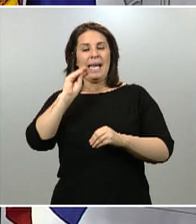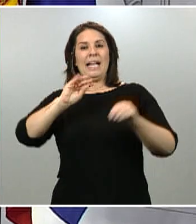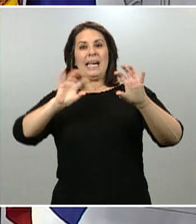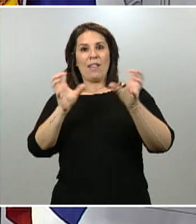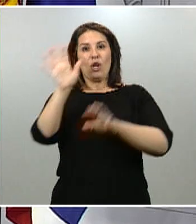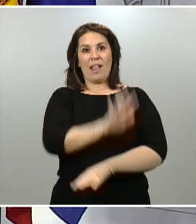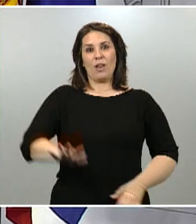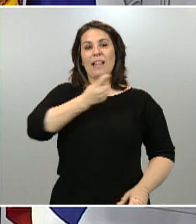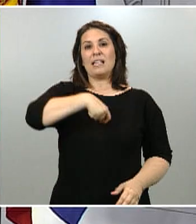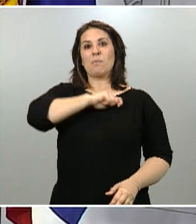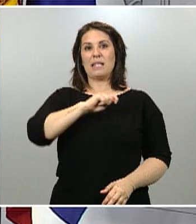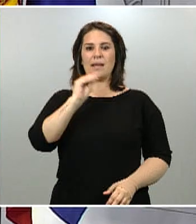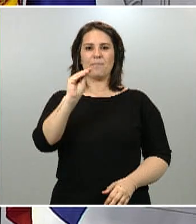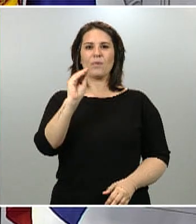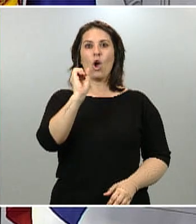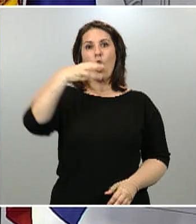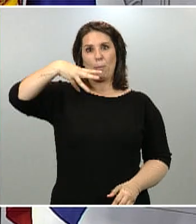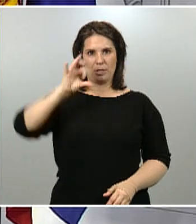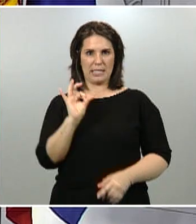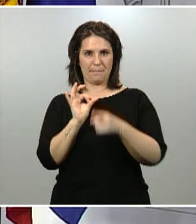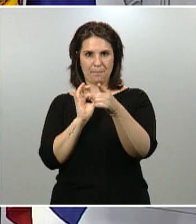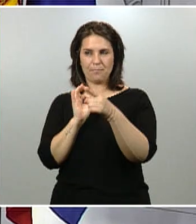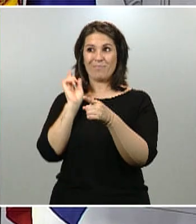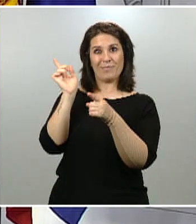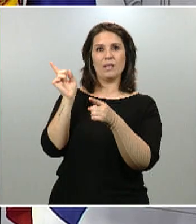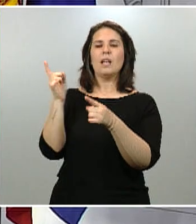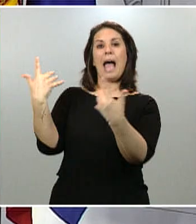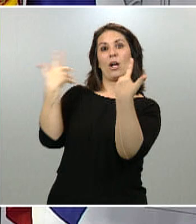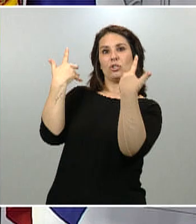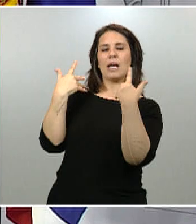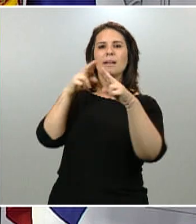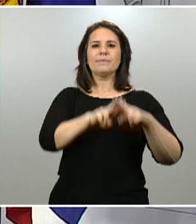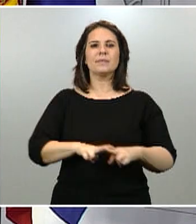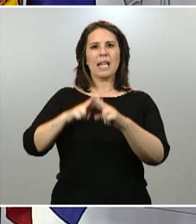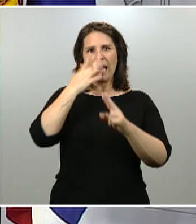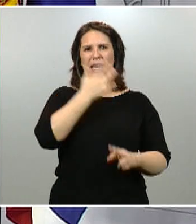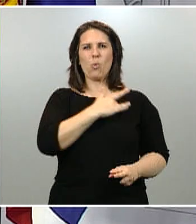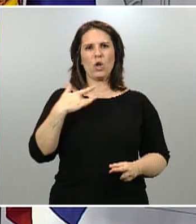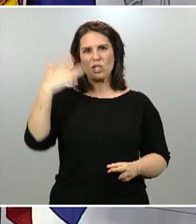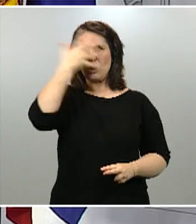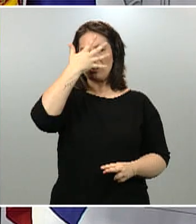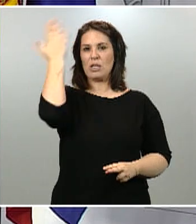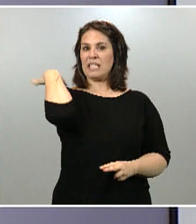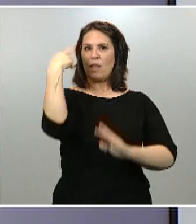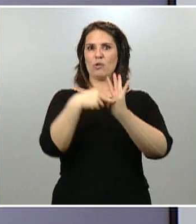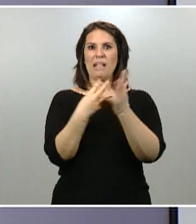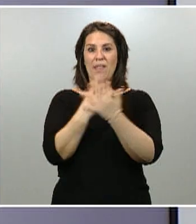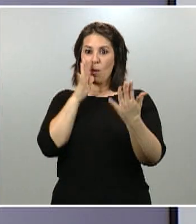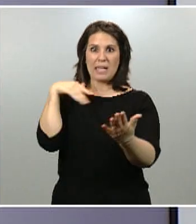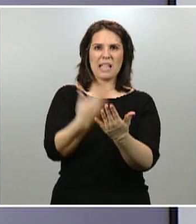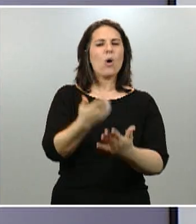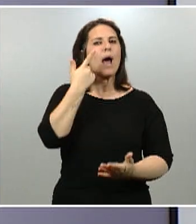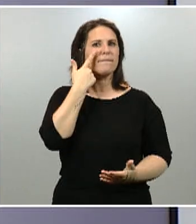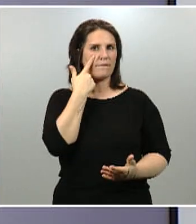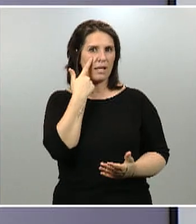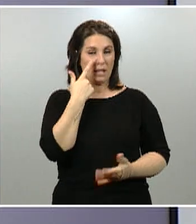la Organización Mundial de la Salud, que aconseja revisar neumonías sospechosas desde finales de 2019. ¿Se está haciendo en España, como ha pasado